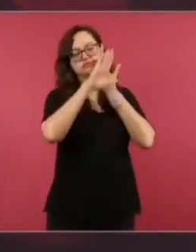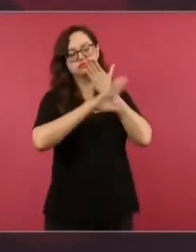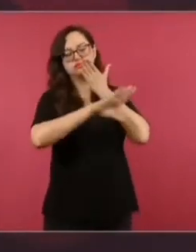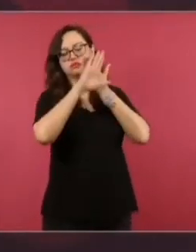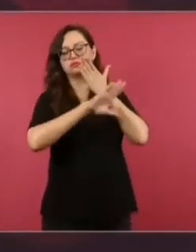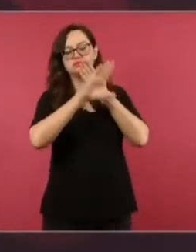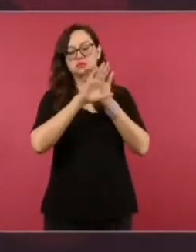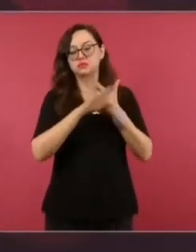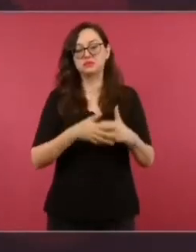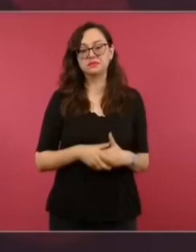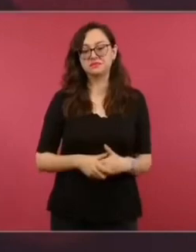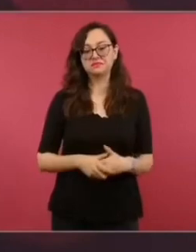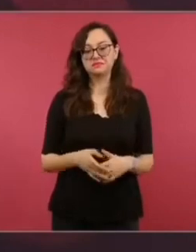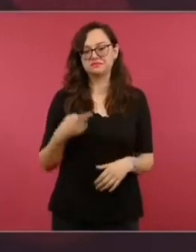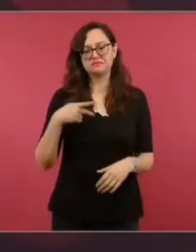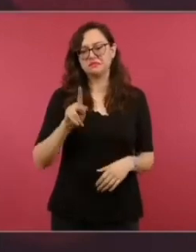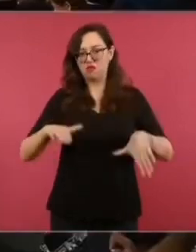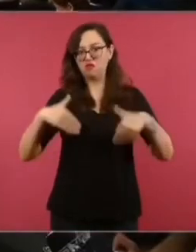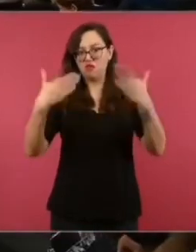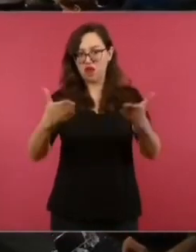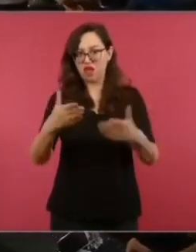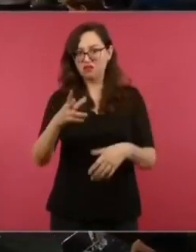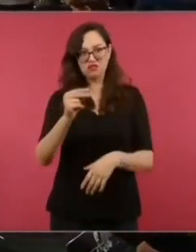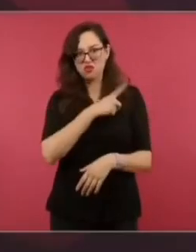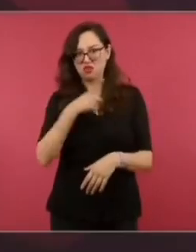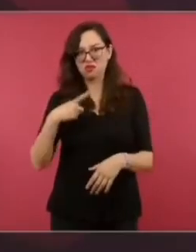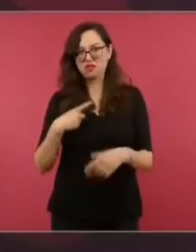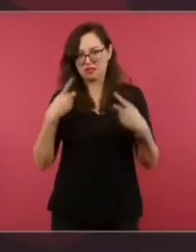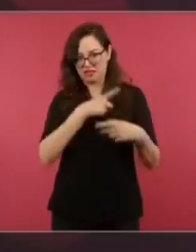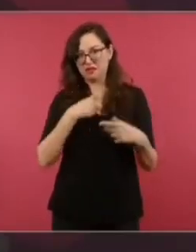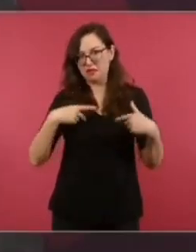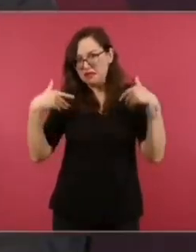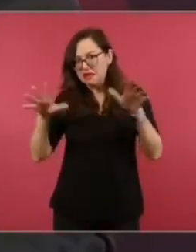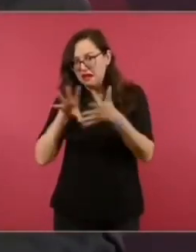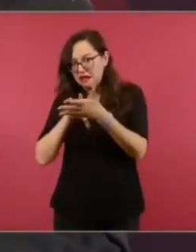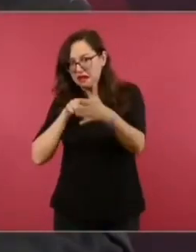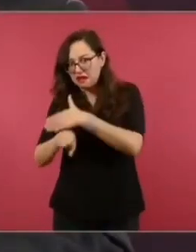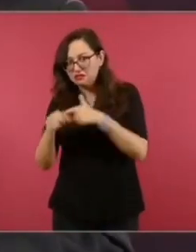acusarnos de represores. Nosotros vamos a